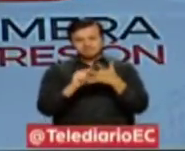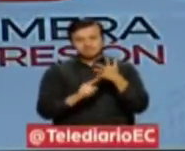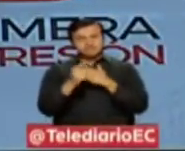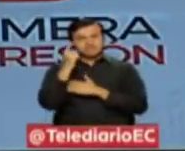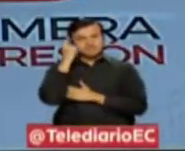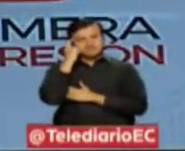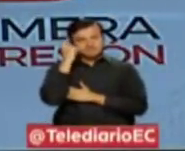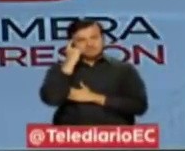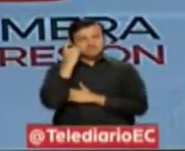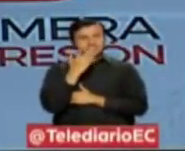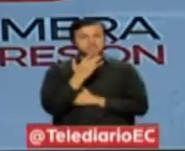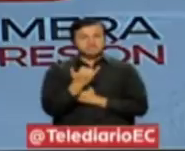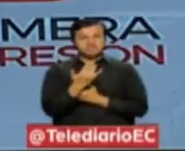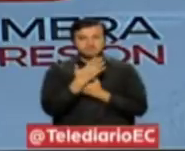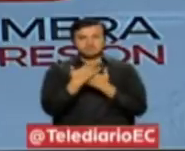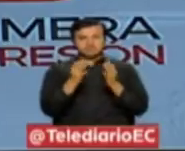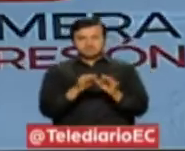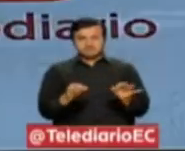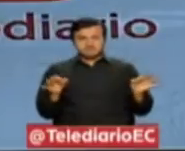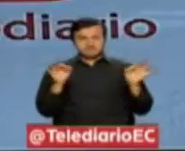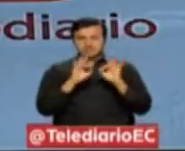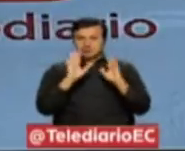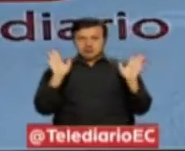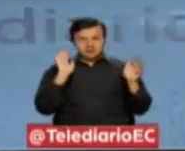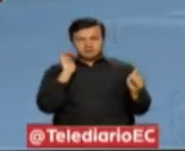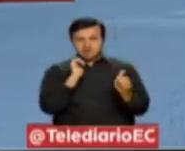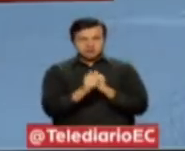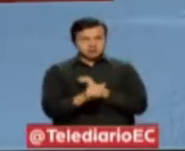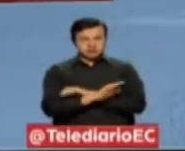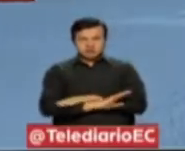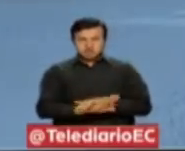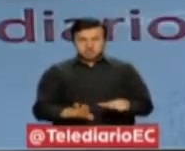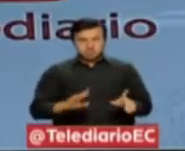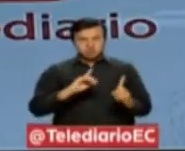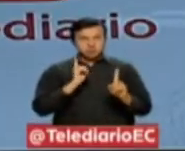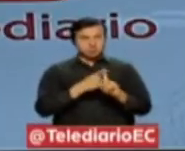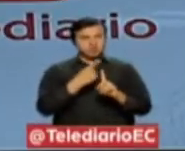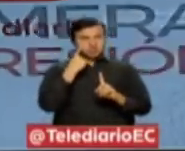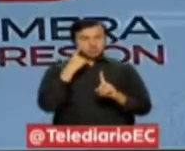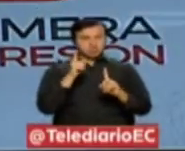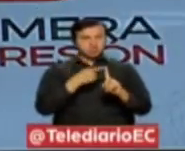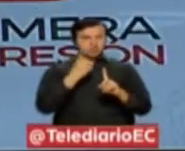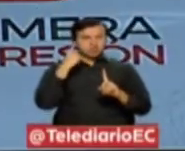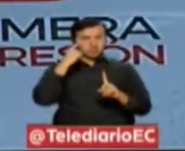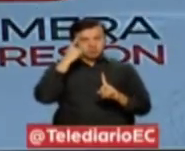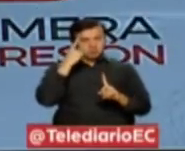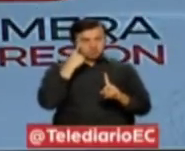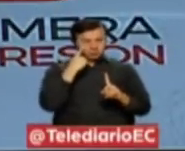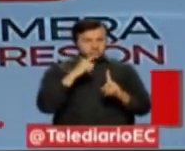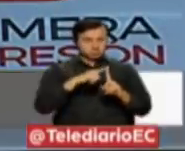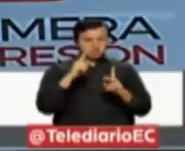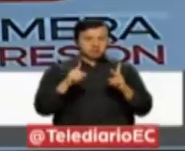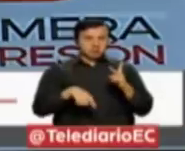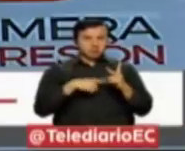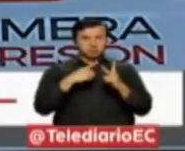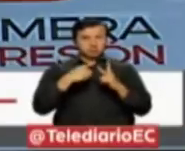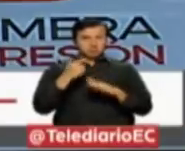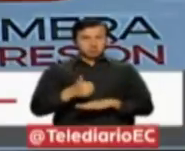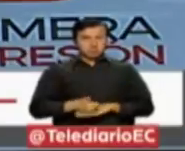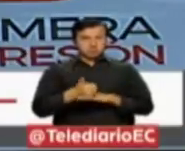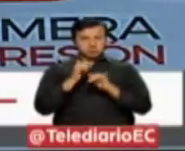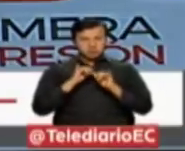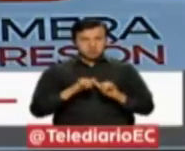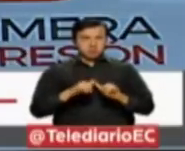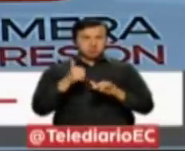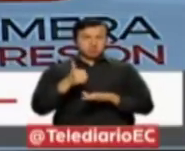que es hora ya de dar vuelta a la página. Una cosa es el gobierno y otra cosa es el ejercicio del poder. No